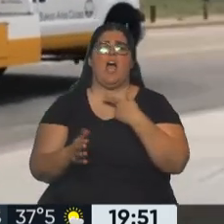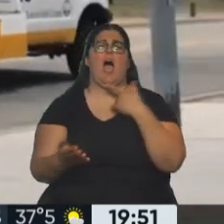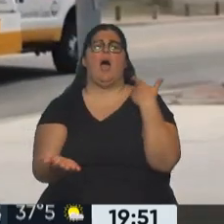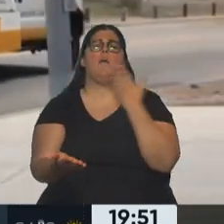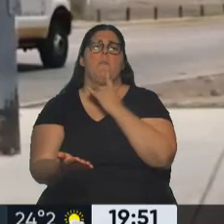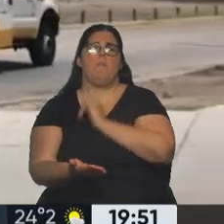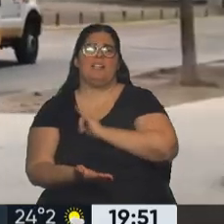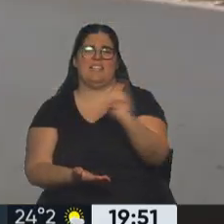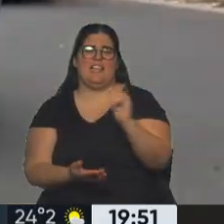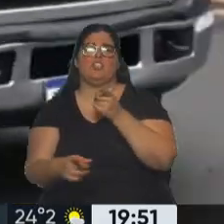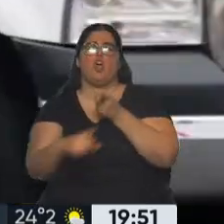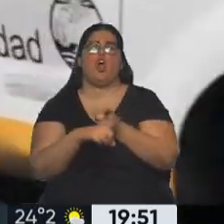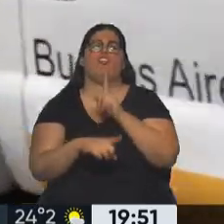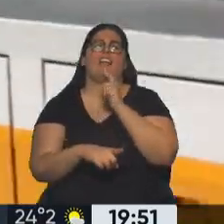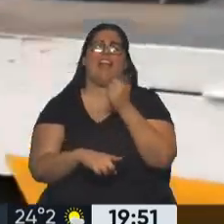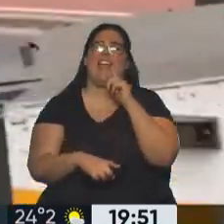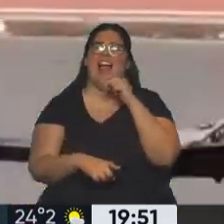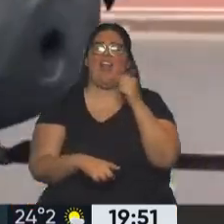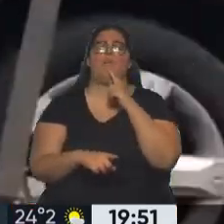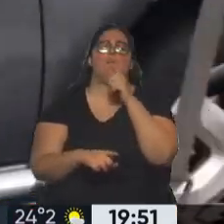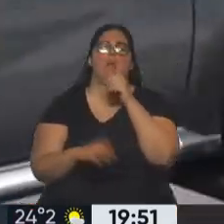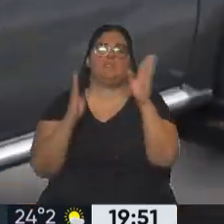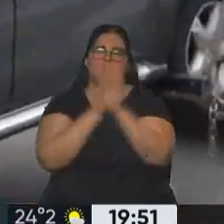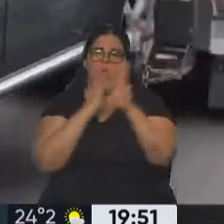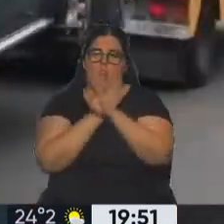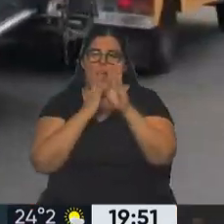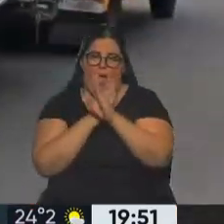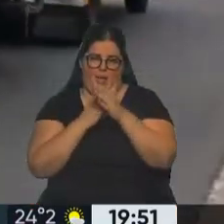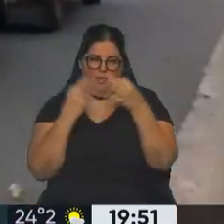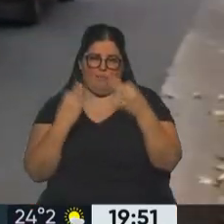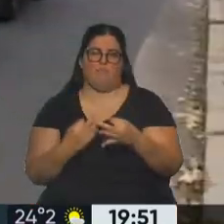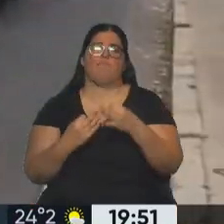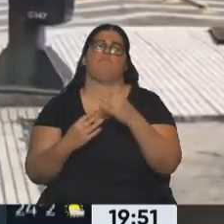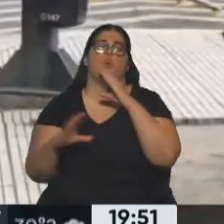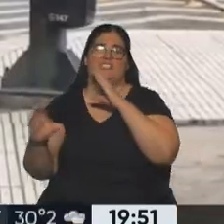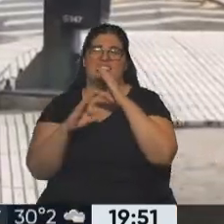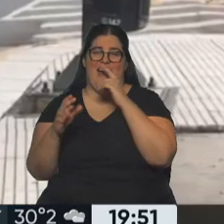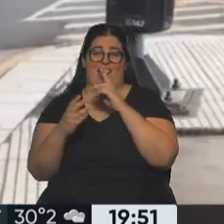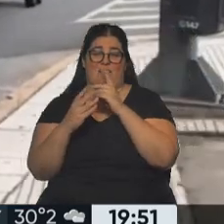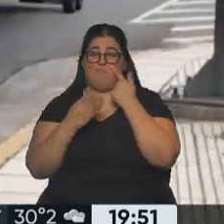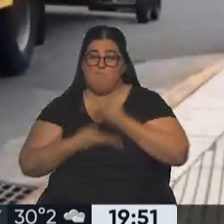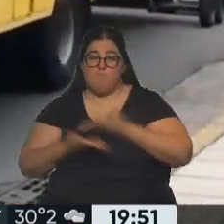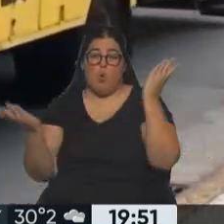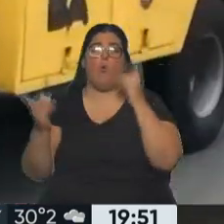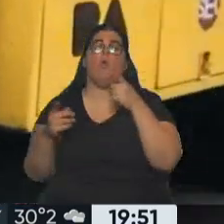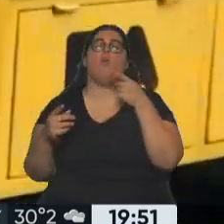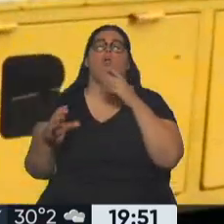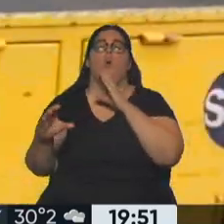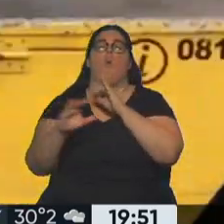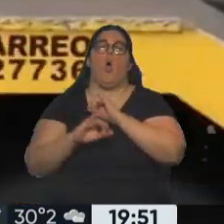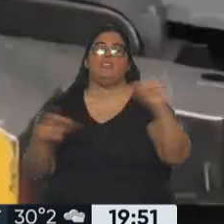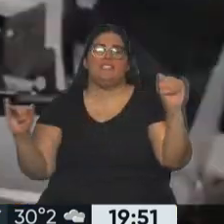Frente de Todos, Rodolfo Taylade, por presunto espionaje ilegal luego de que se difundieran los chats con el vocero del presidente de la Corte, la